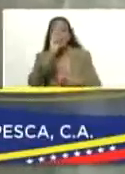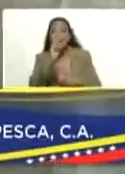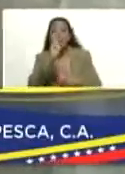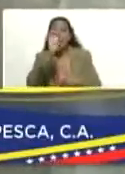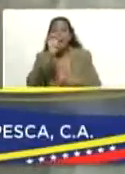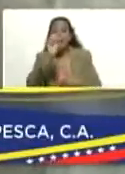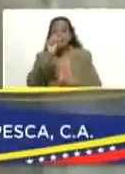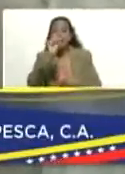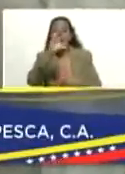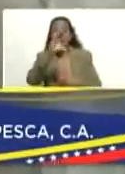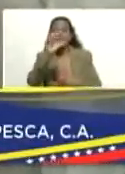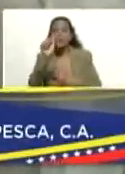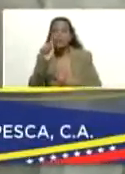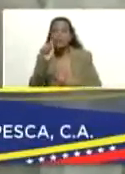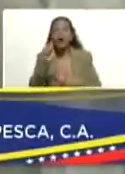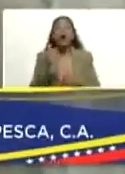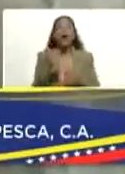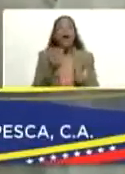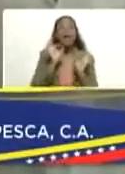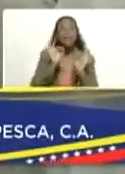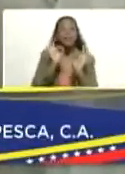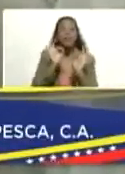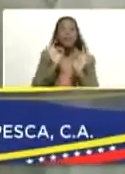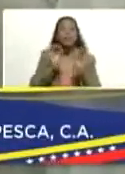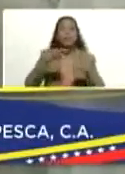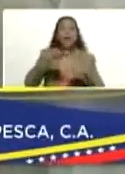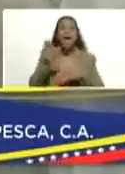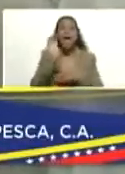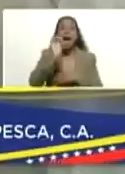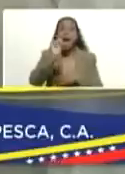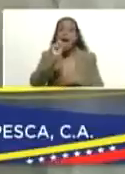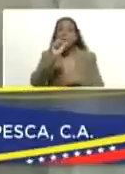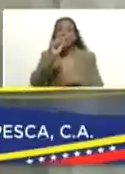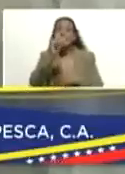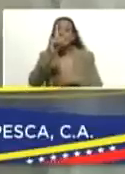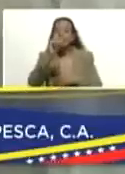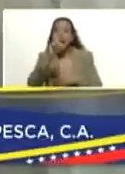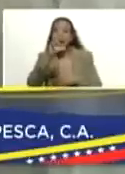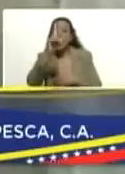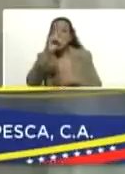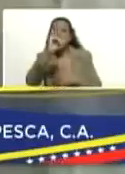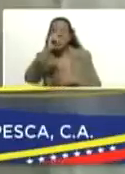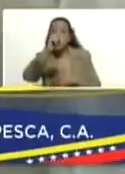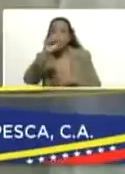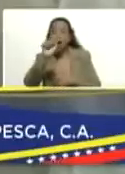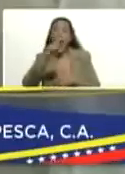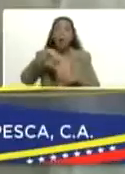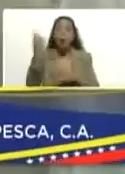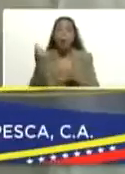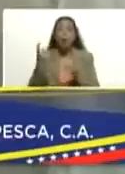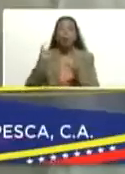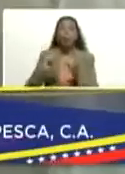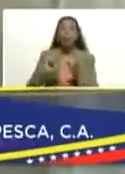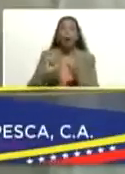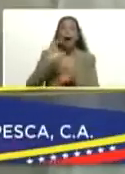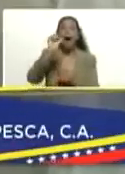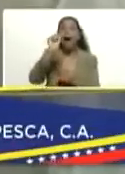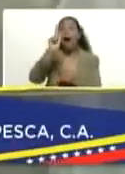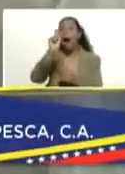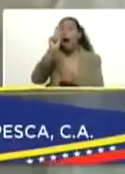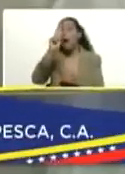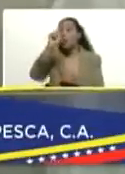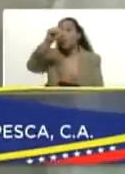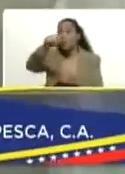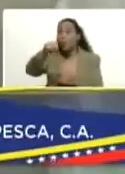6 embarcaciones, 2 dedicadas netamente a la sardina y 4 que están en la parte atunera y otras especies que tenemos nosotros